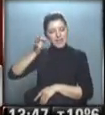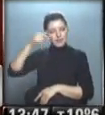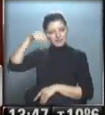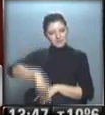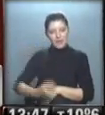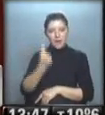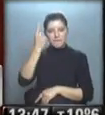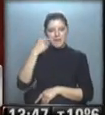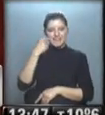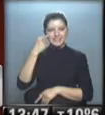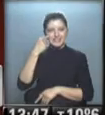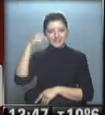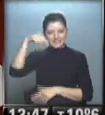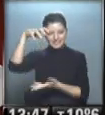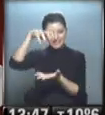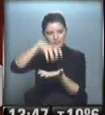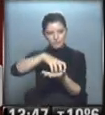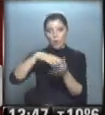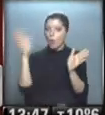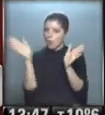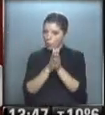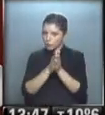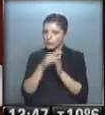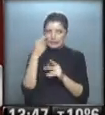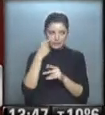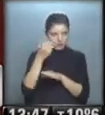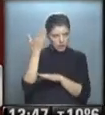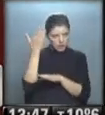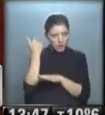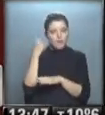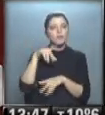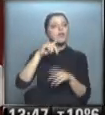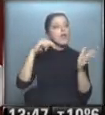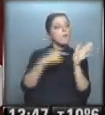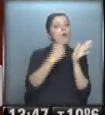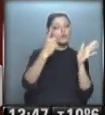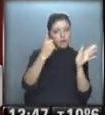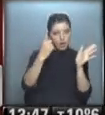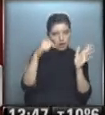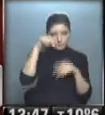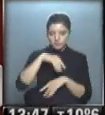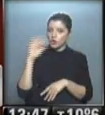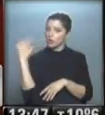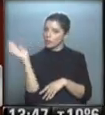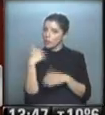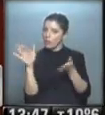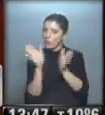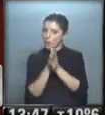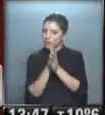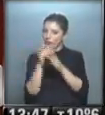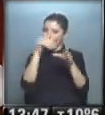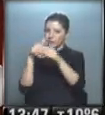intendente municipal junto a muchos intendentes de la provincia de Buenos Aires ganamos las